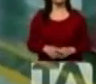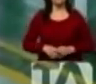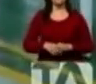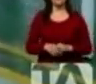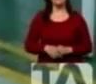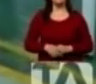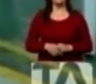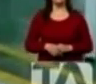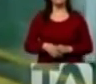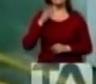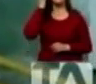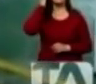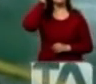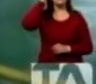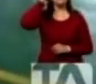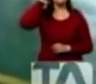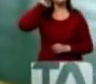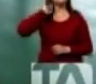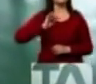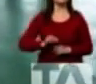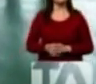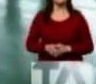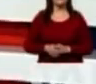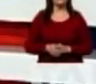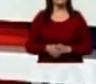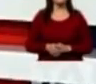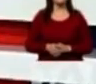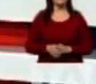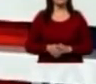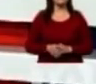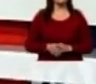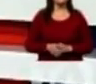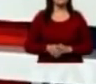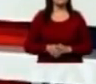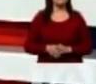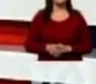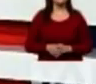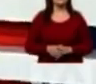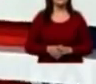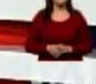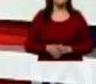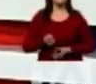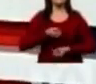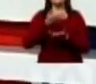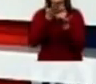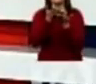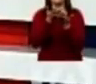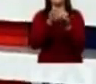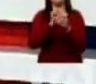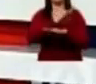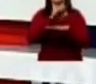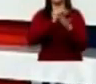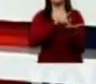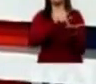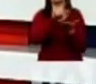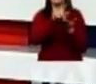Desde San Lorenzo, Esmeraldas, Carlos Chamorro, 24 horas. Y en otros temas les contamos que aún no se llega a un acuerdo sobre el cobro